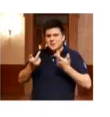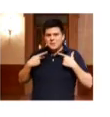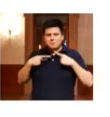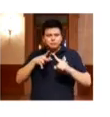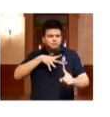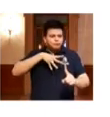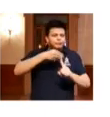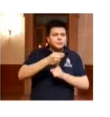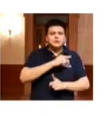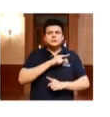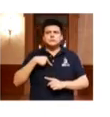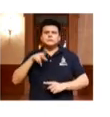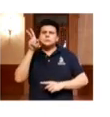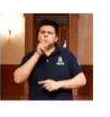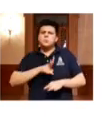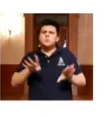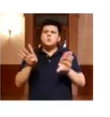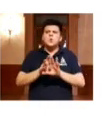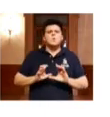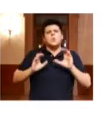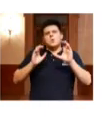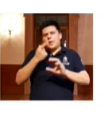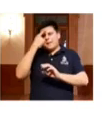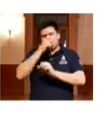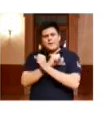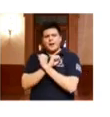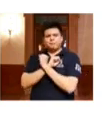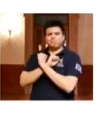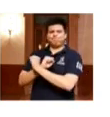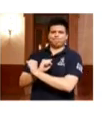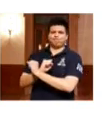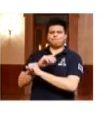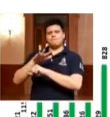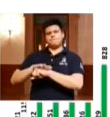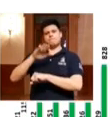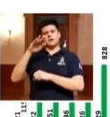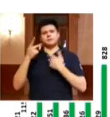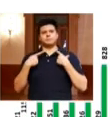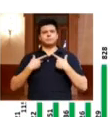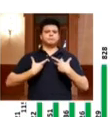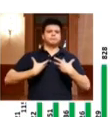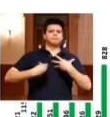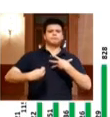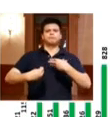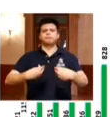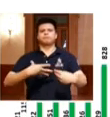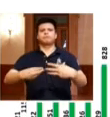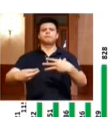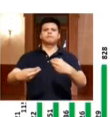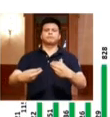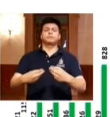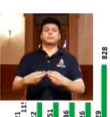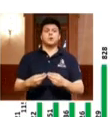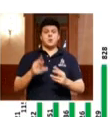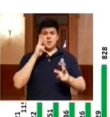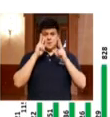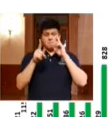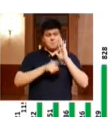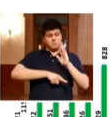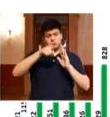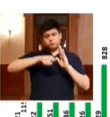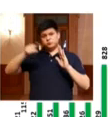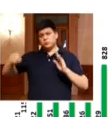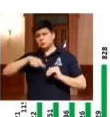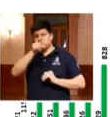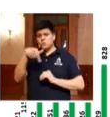hasta donde nos sea posible, evitar que haya más contagios. La curva que ya todos conocemos